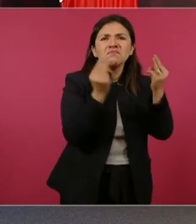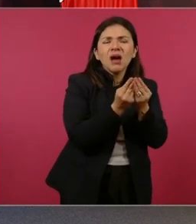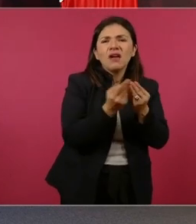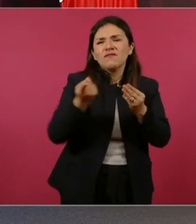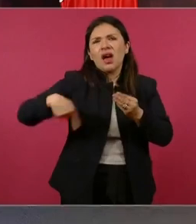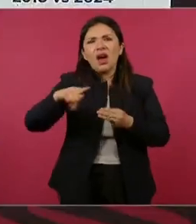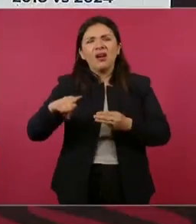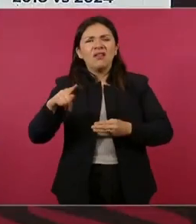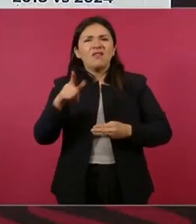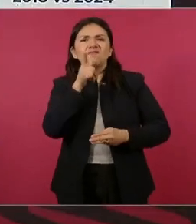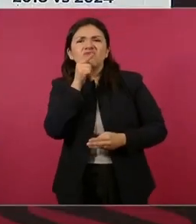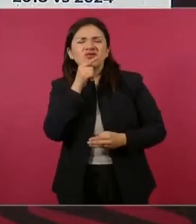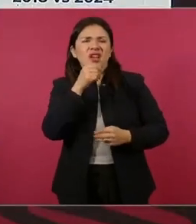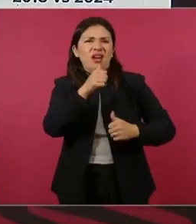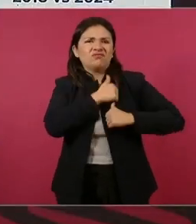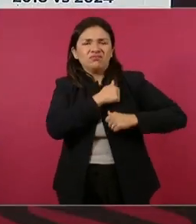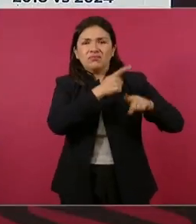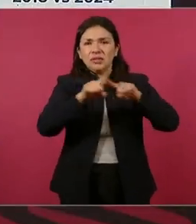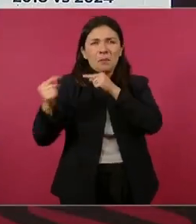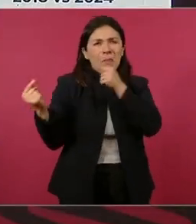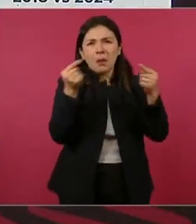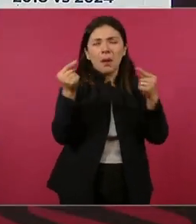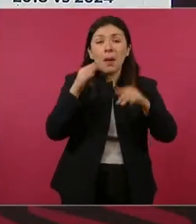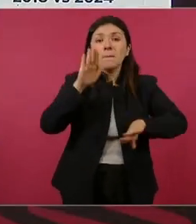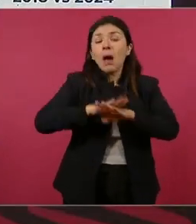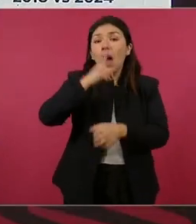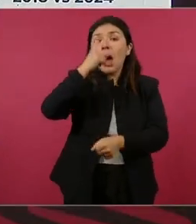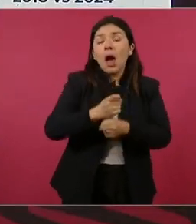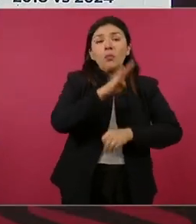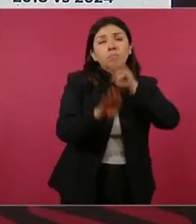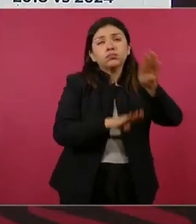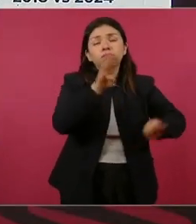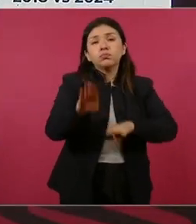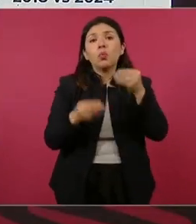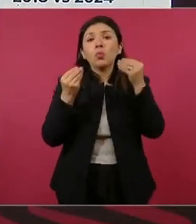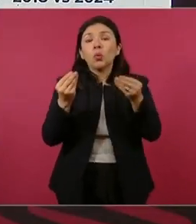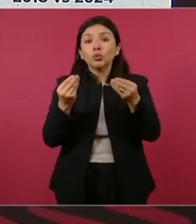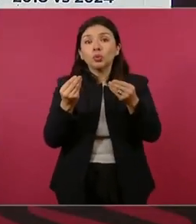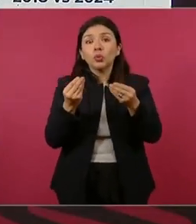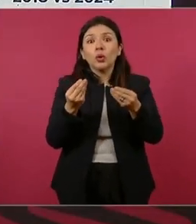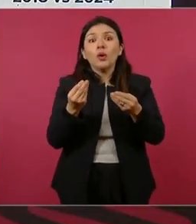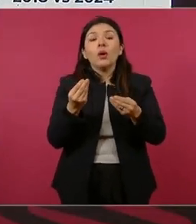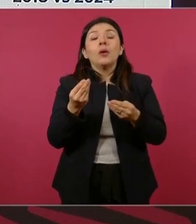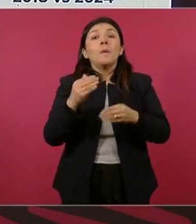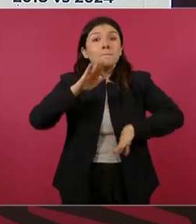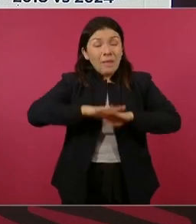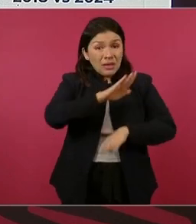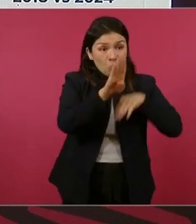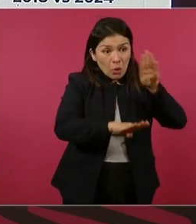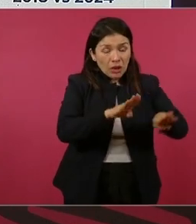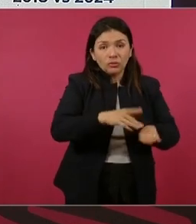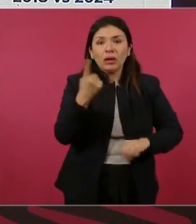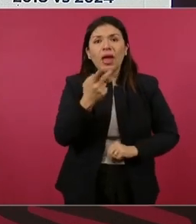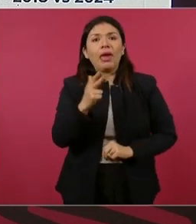armadas, y es cuando hay más muertos que heridos y detenidos.